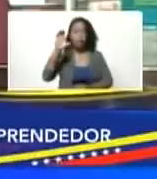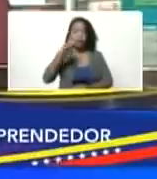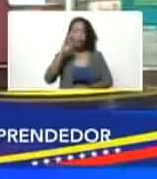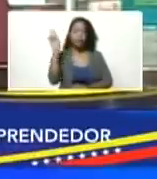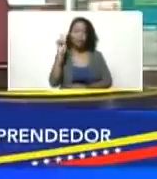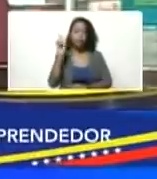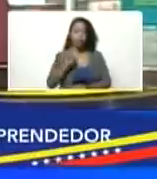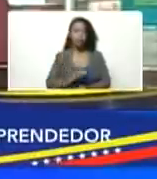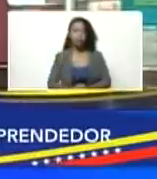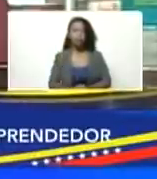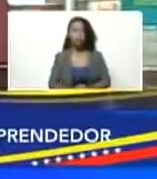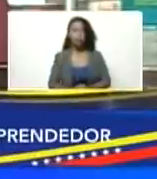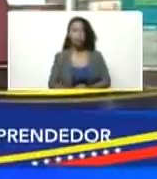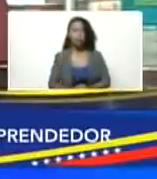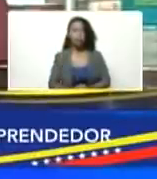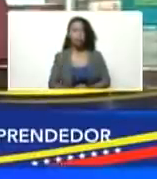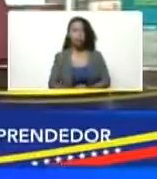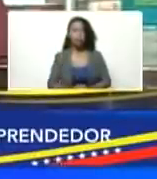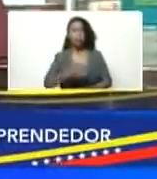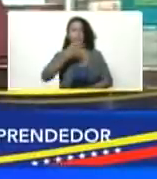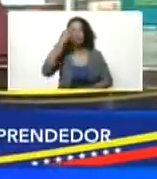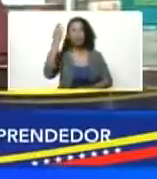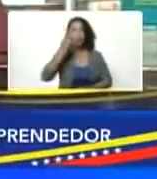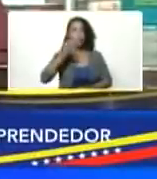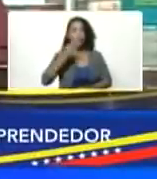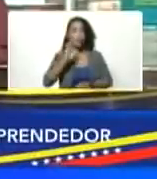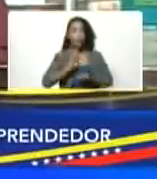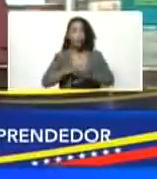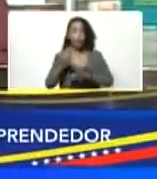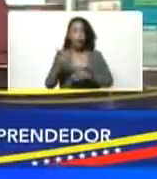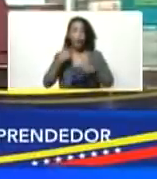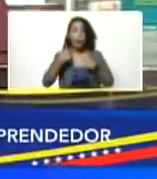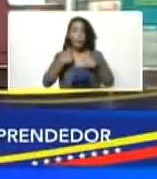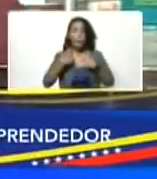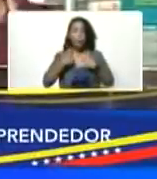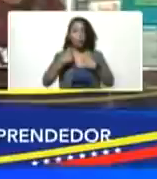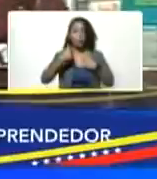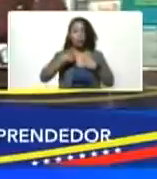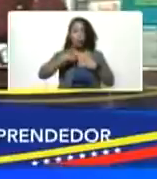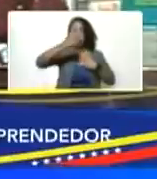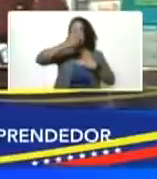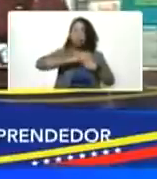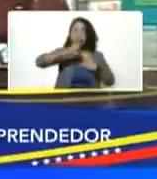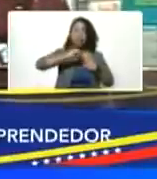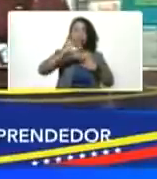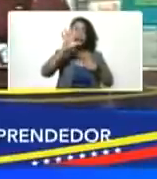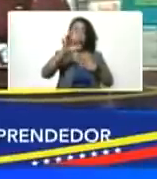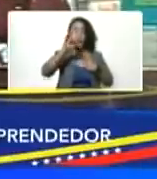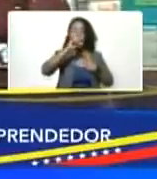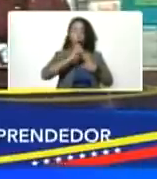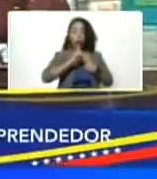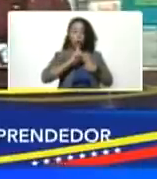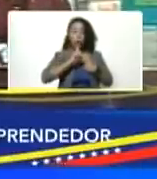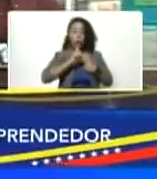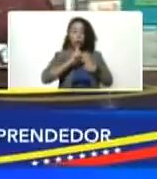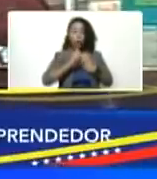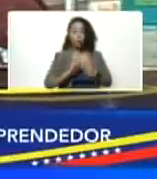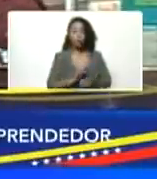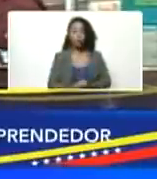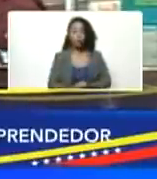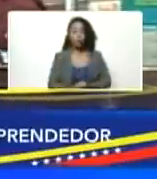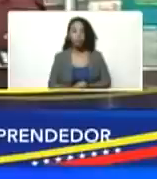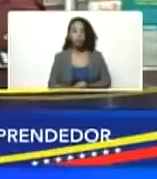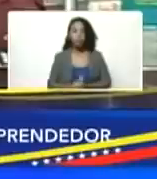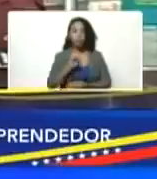Venezuela. De verdad, porque ahí me tocó aguantar y nos tocó aguantar 5 años de